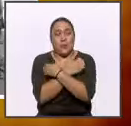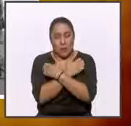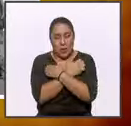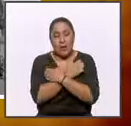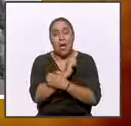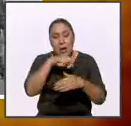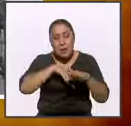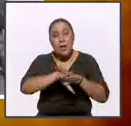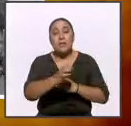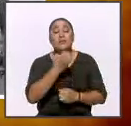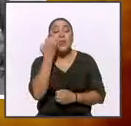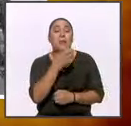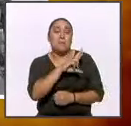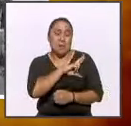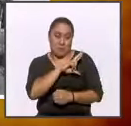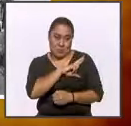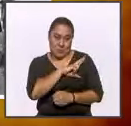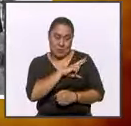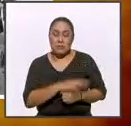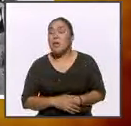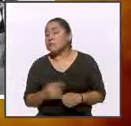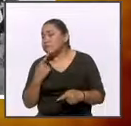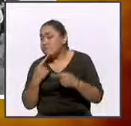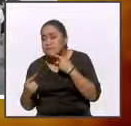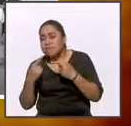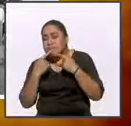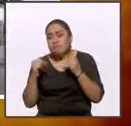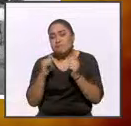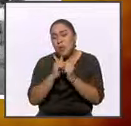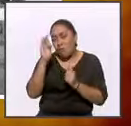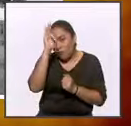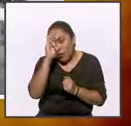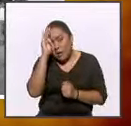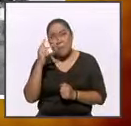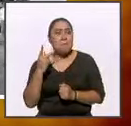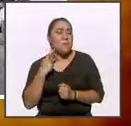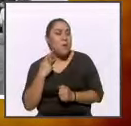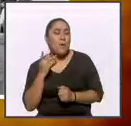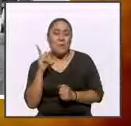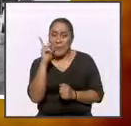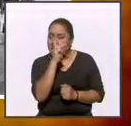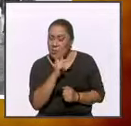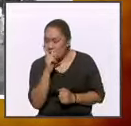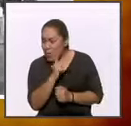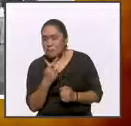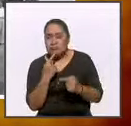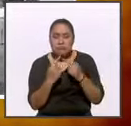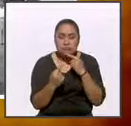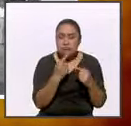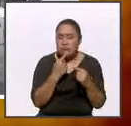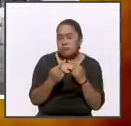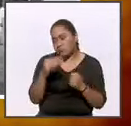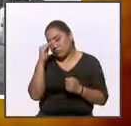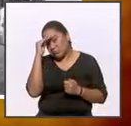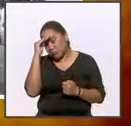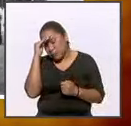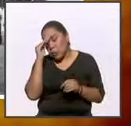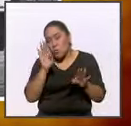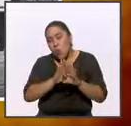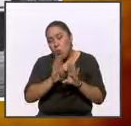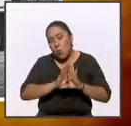escuelas privadas. El debate filosófico, político y pedagógico se dio en torno a la rectoría del